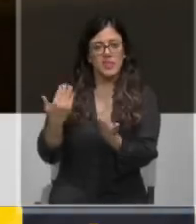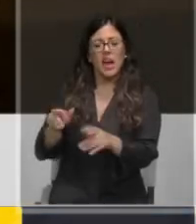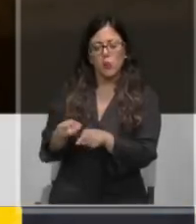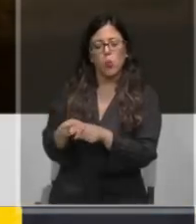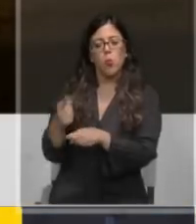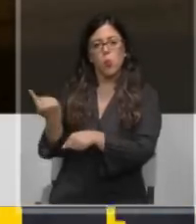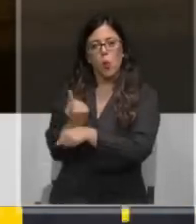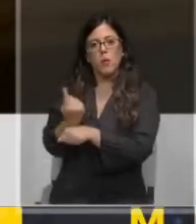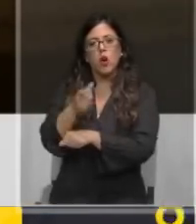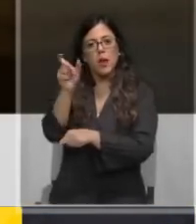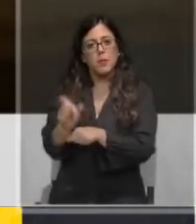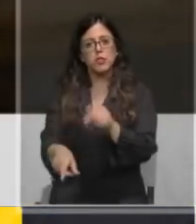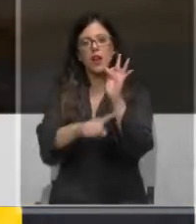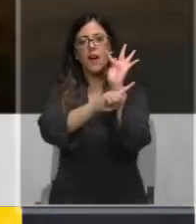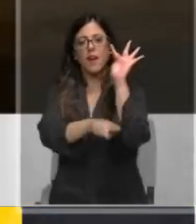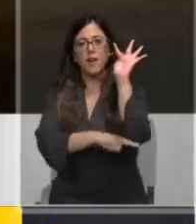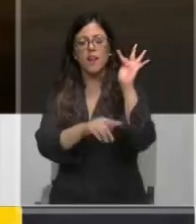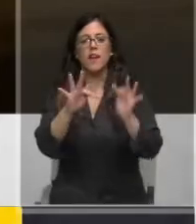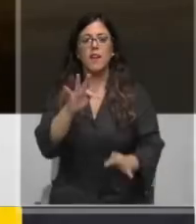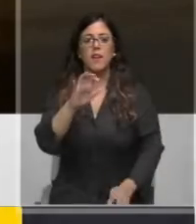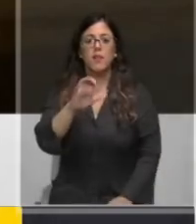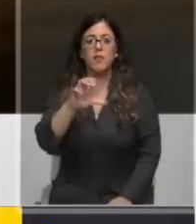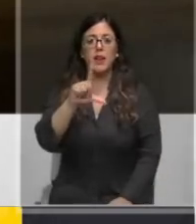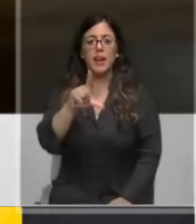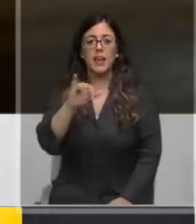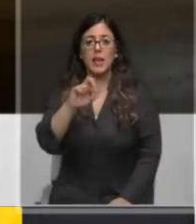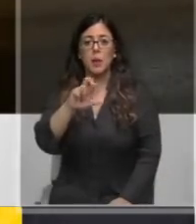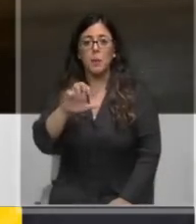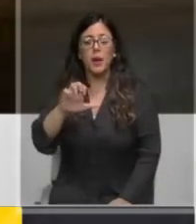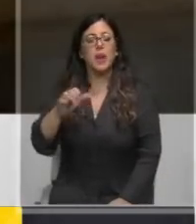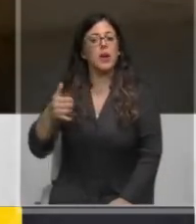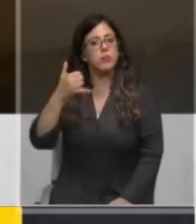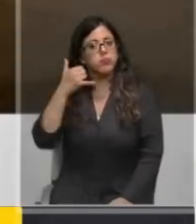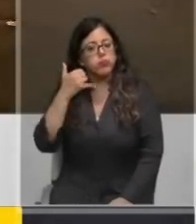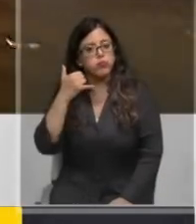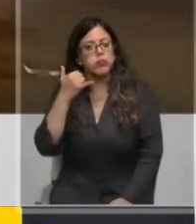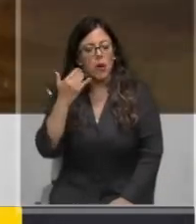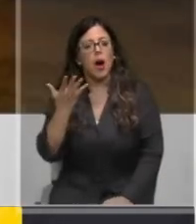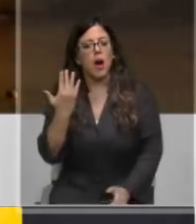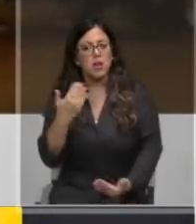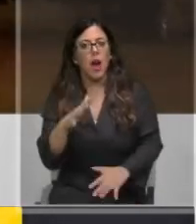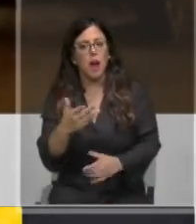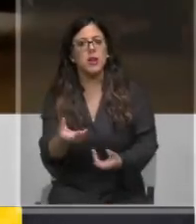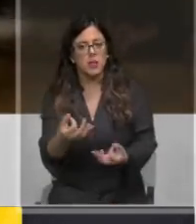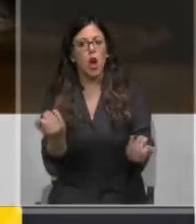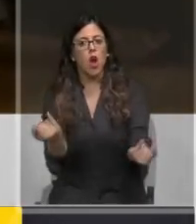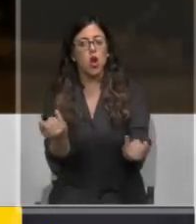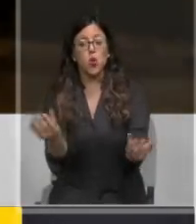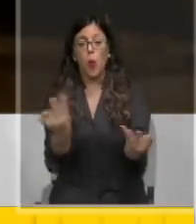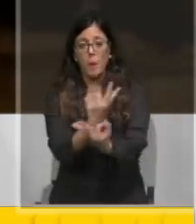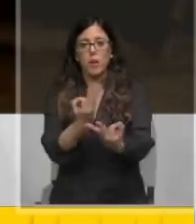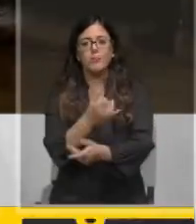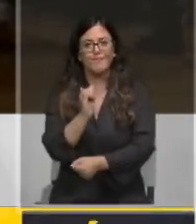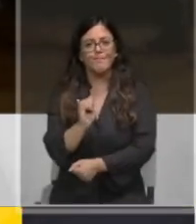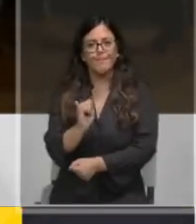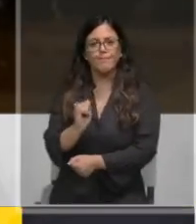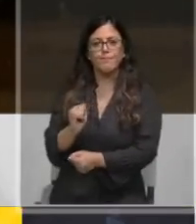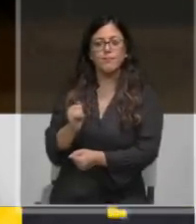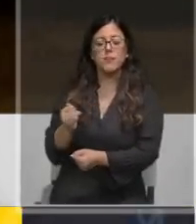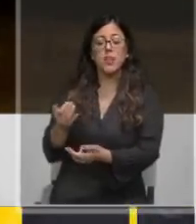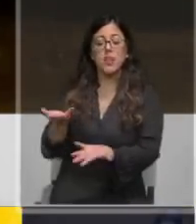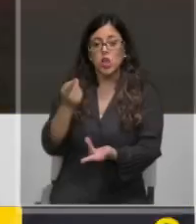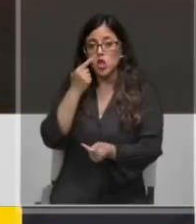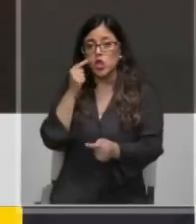con el fiscal Felipe olivari que de manera telefónica nos confirma este hecho y que además se nos permite saber que